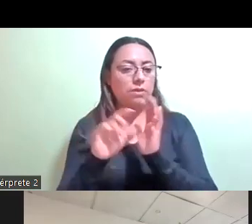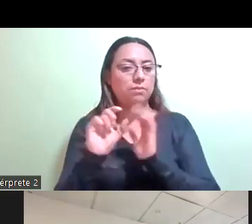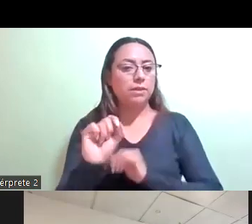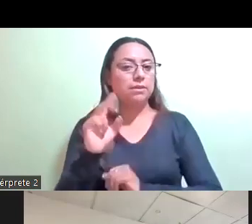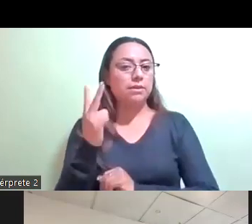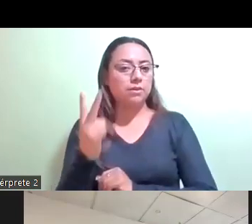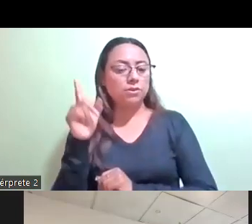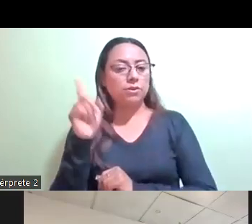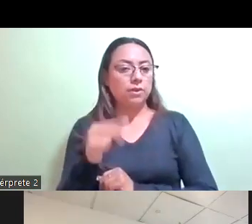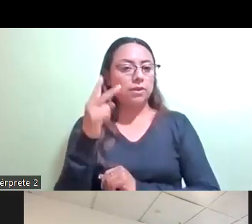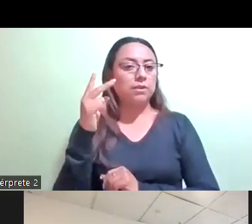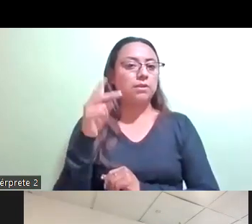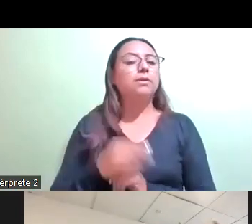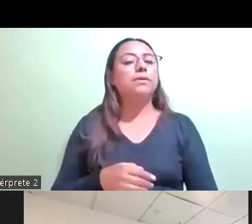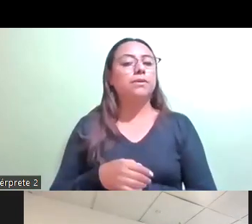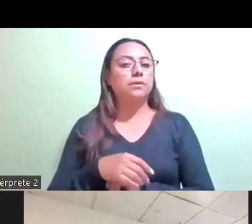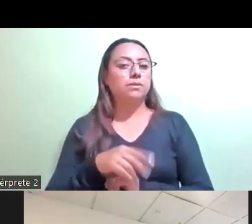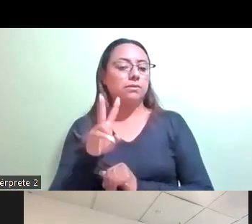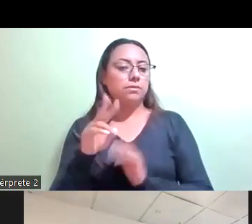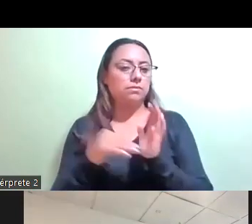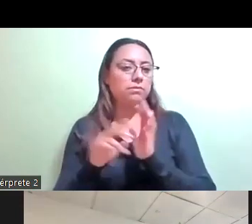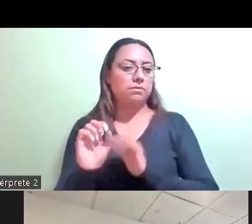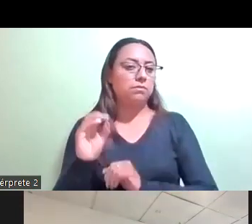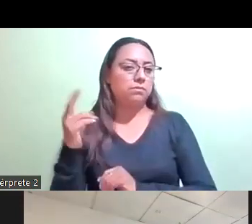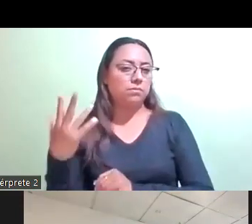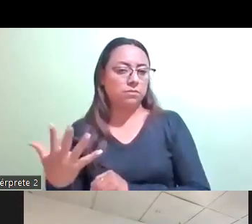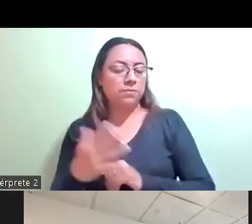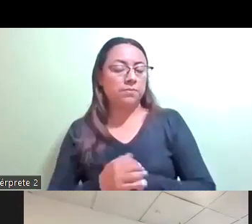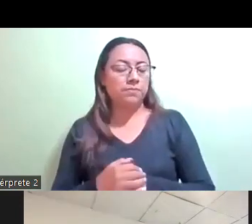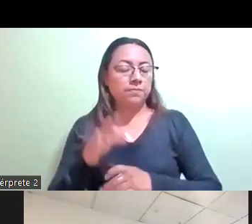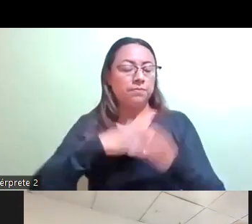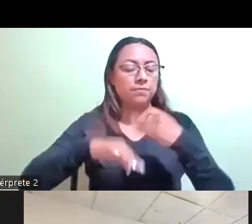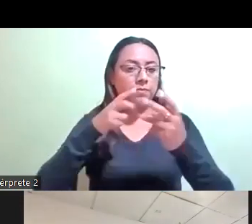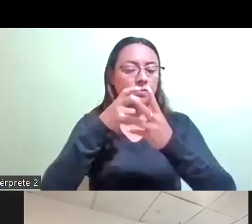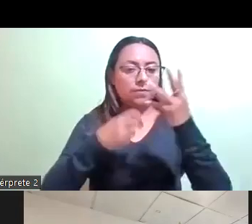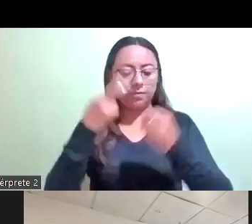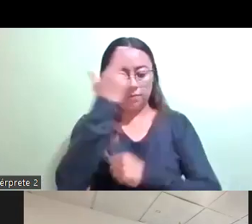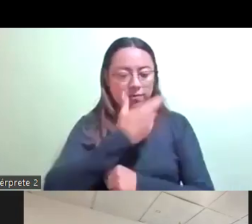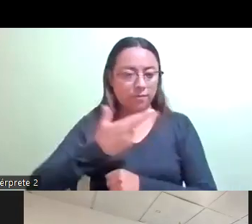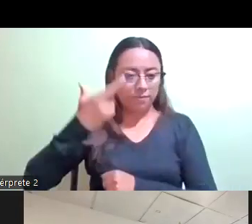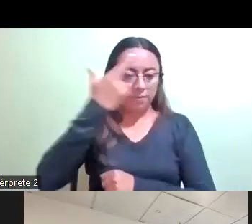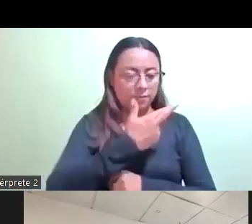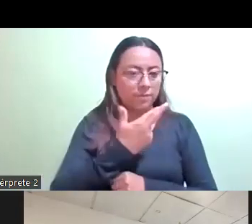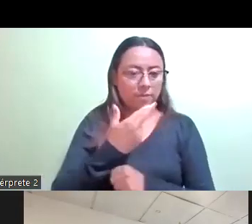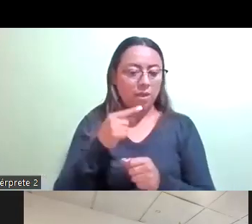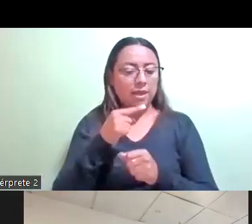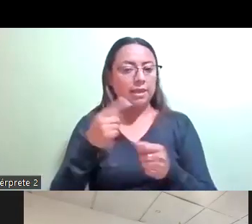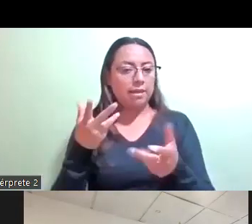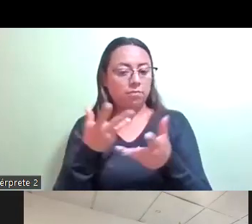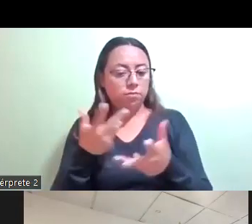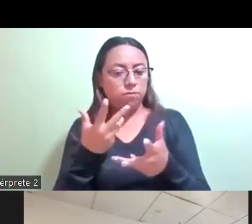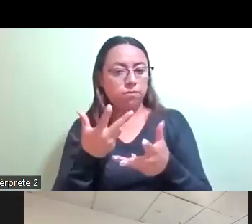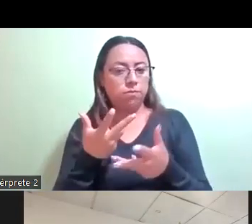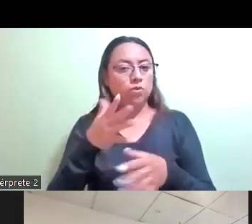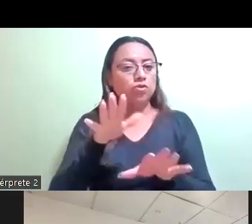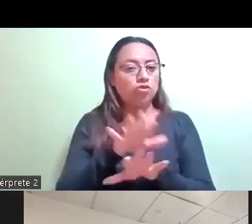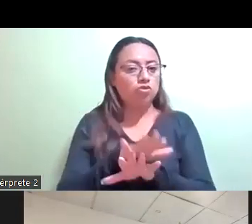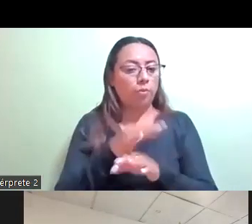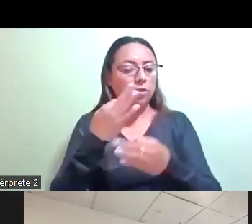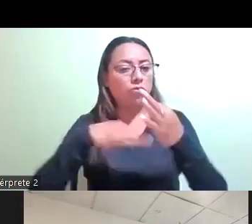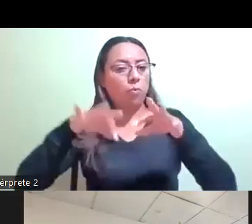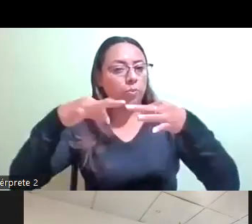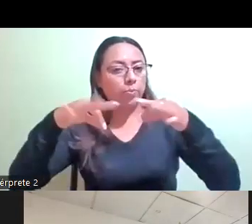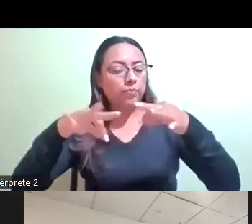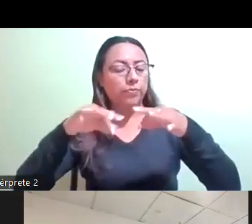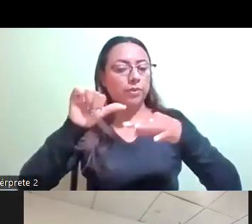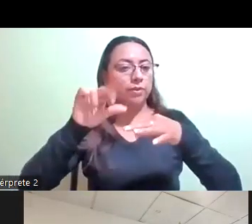_1010-2022/05. Primero, se declara la inexistencia de información en materia del recurso de revisión que permite realizar lo correspondiente a la documentación del